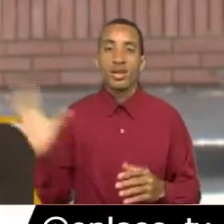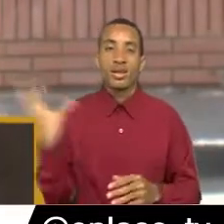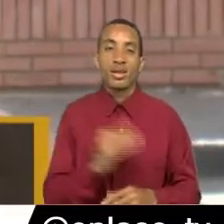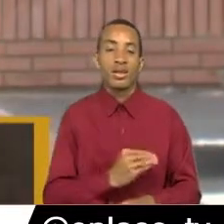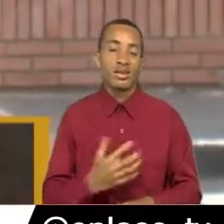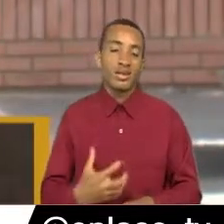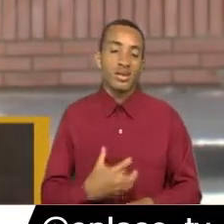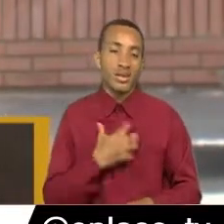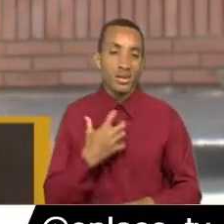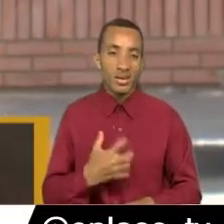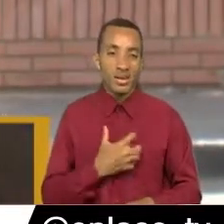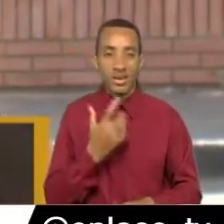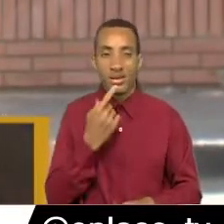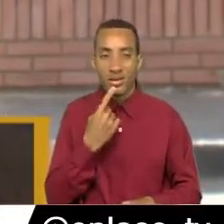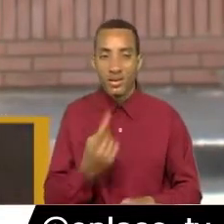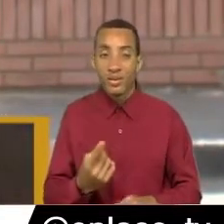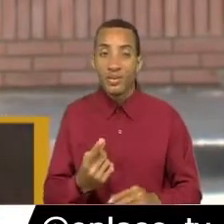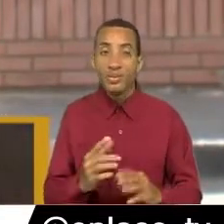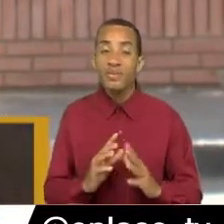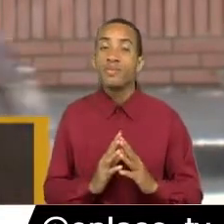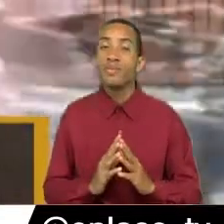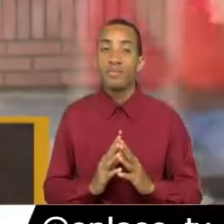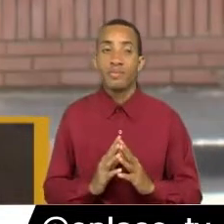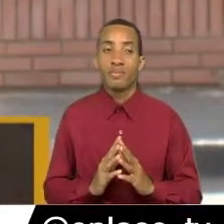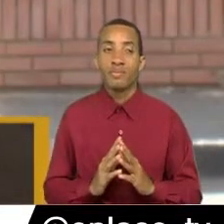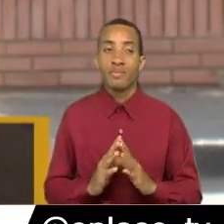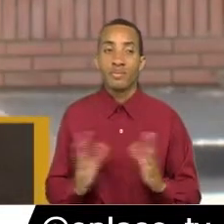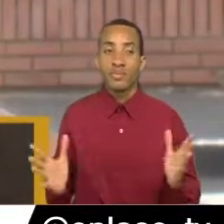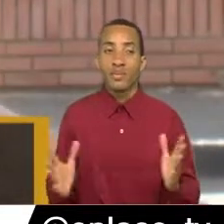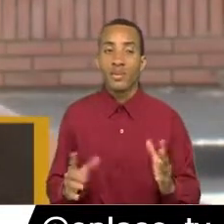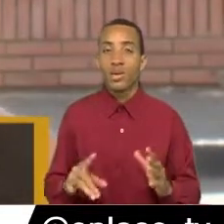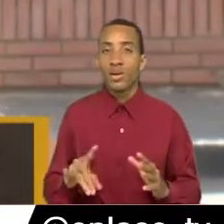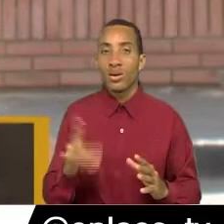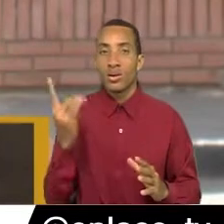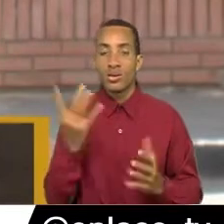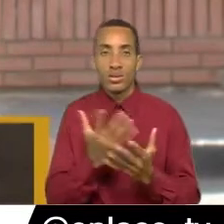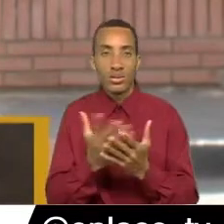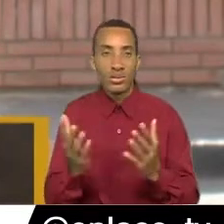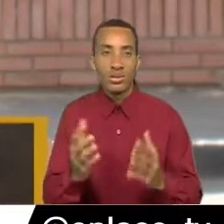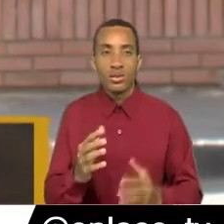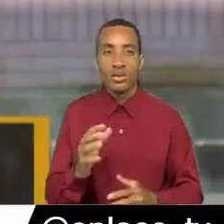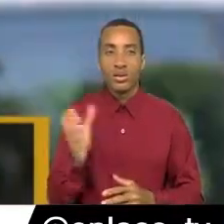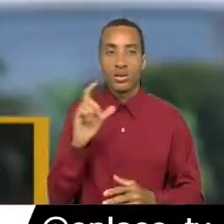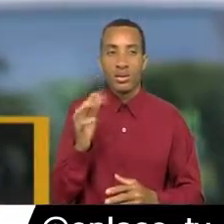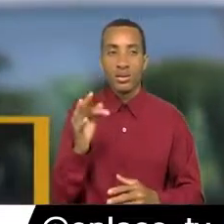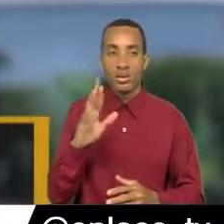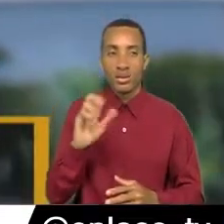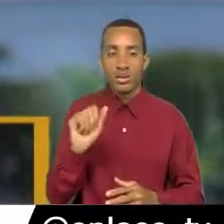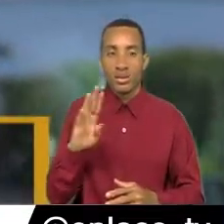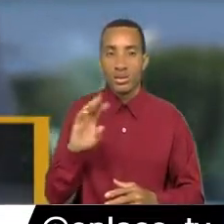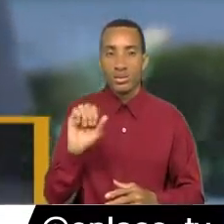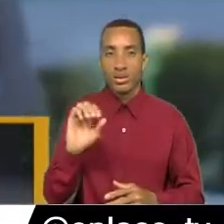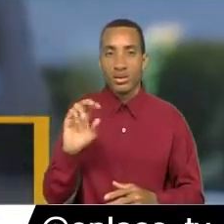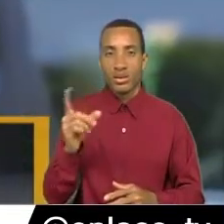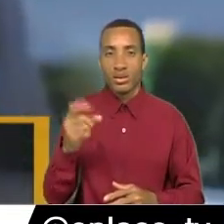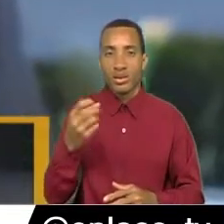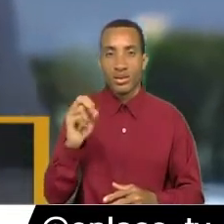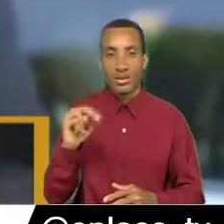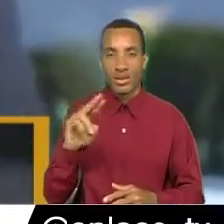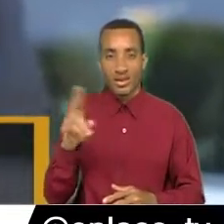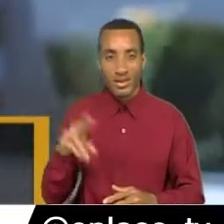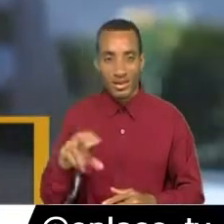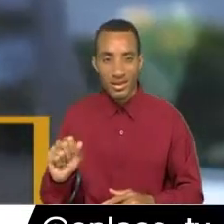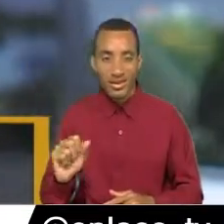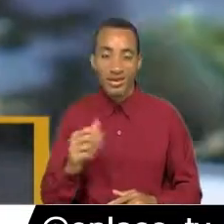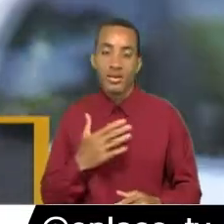cosas, pues se salió un evento que se llama Extravaganza, ¿sí? La gran pasarela. Esta actividad no permitirá la